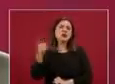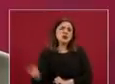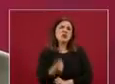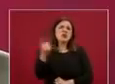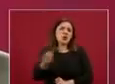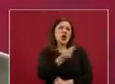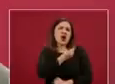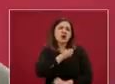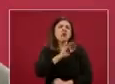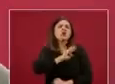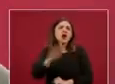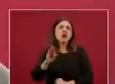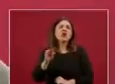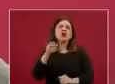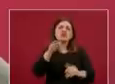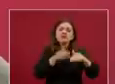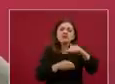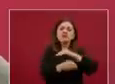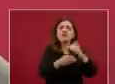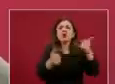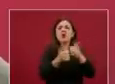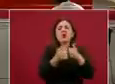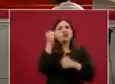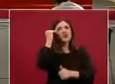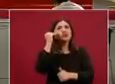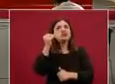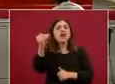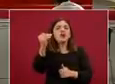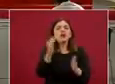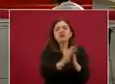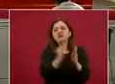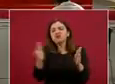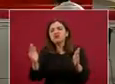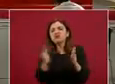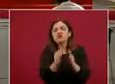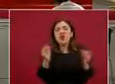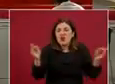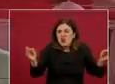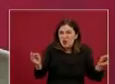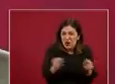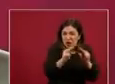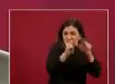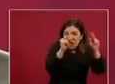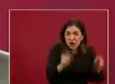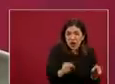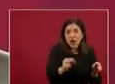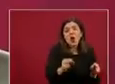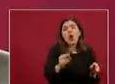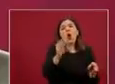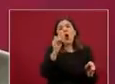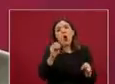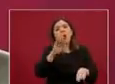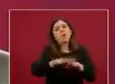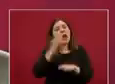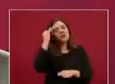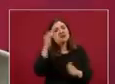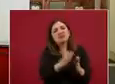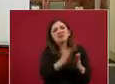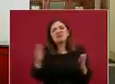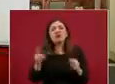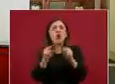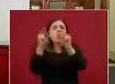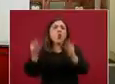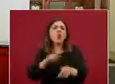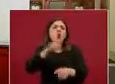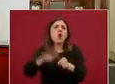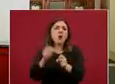y se pueden conservar durante algunos periodos en congelación y otro tiempo en temperatura de